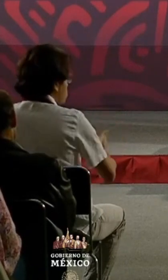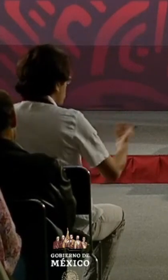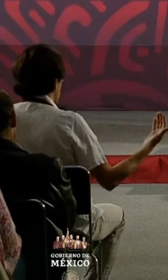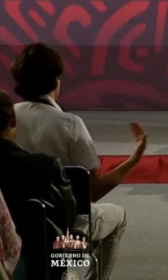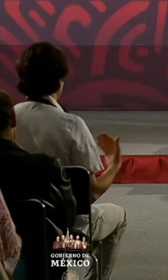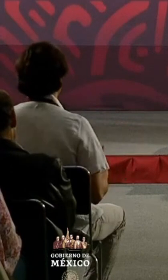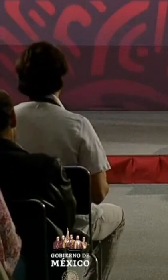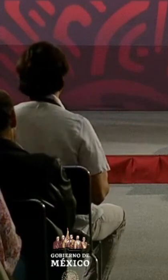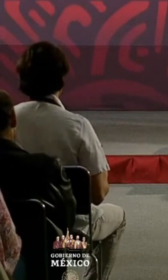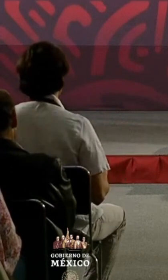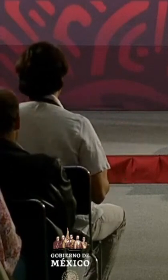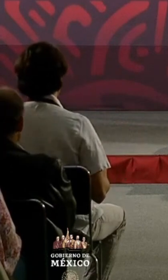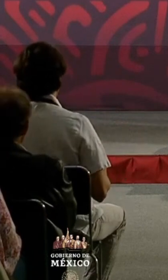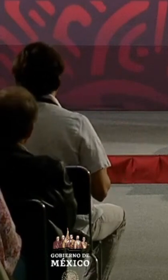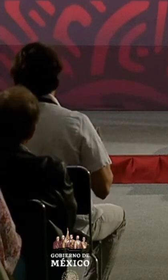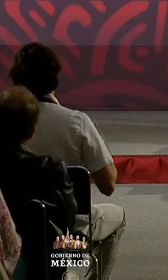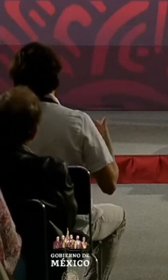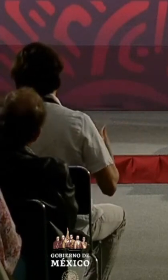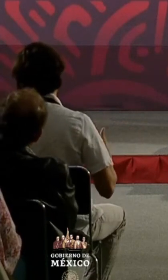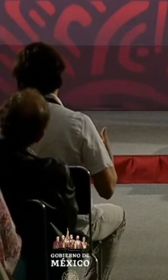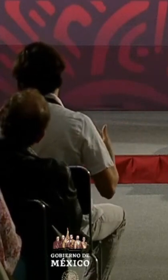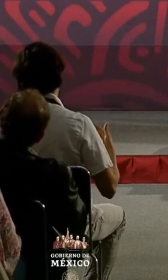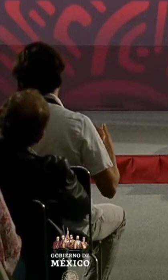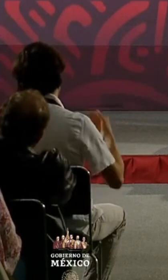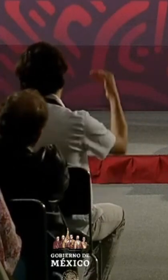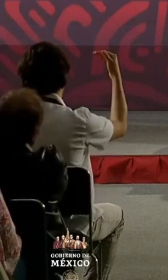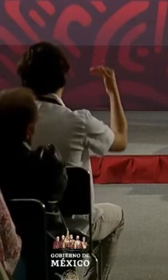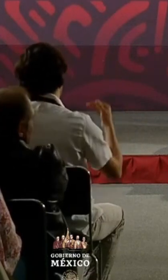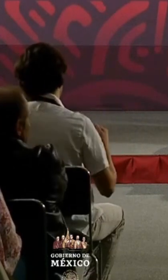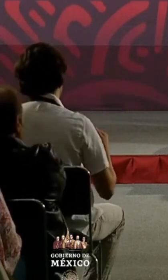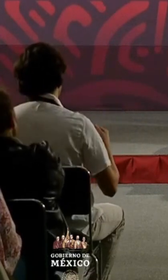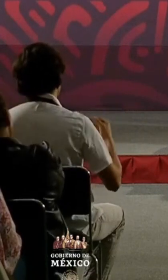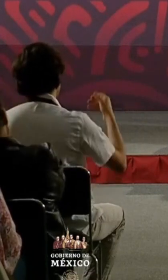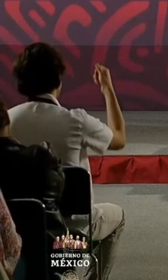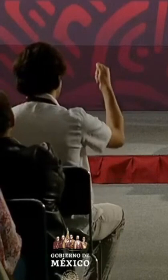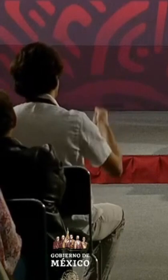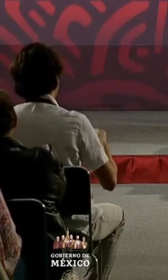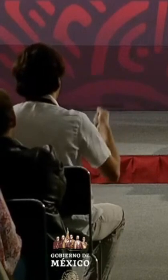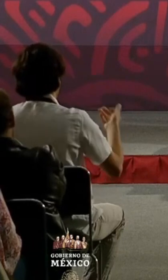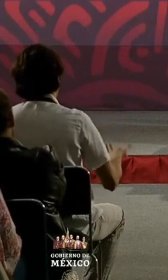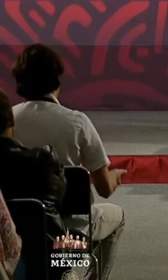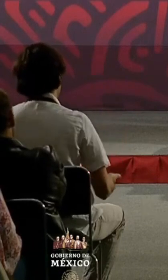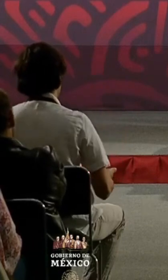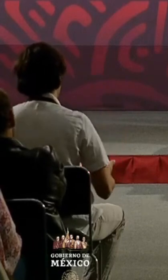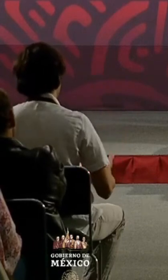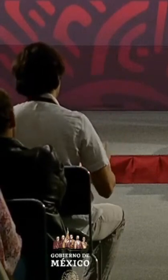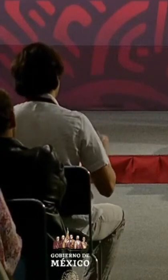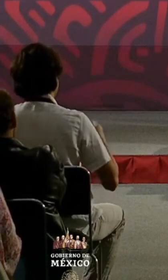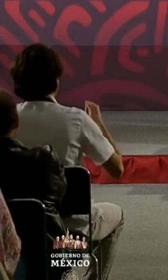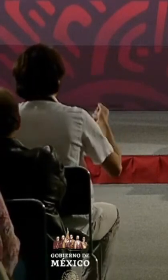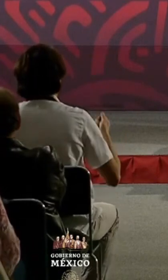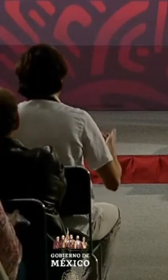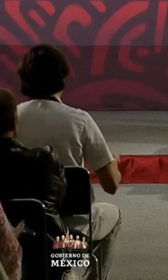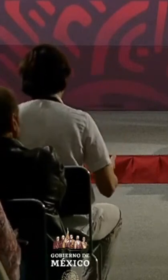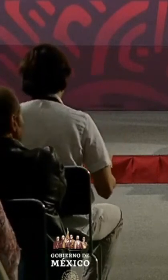que tenemos muchos docentes en el país que no están formados en el desarrollo de currículas, ¿no? En